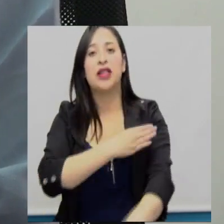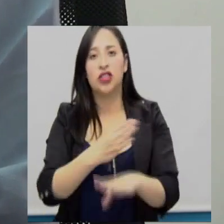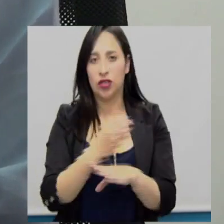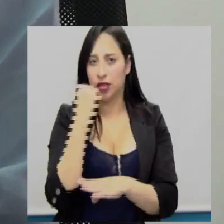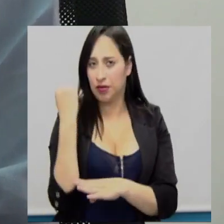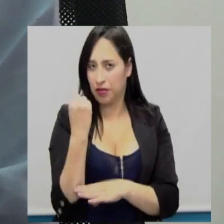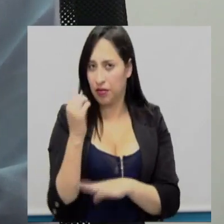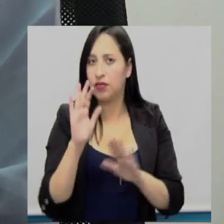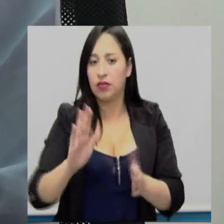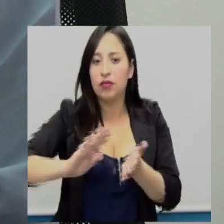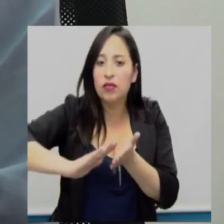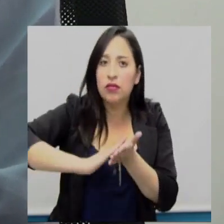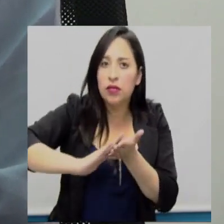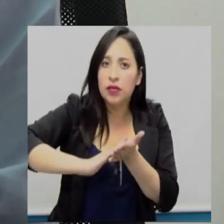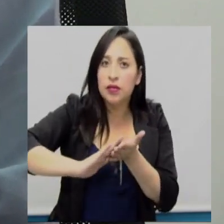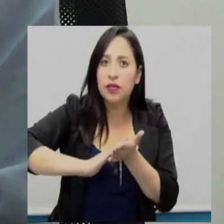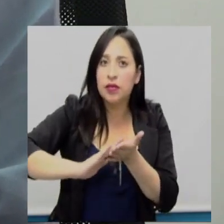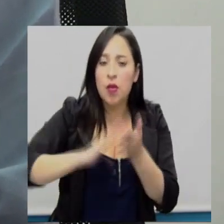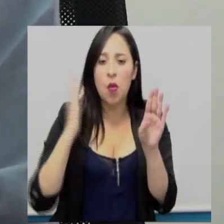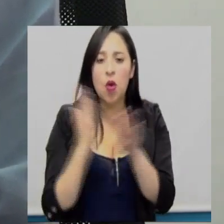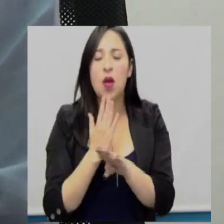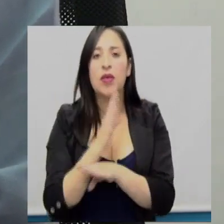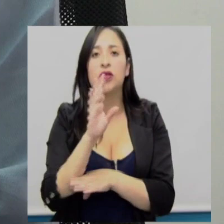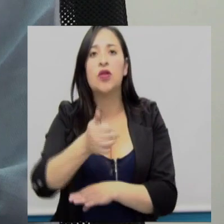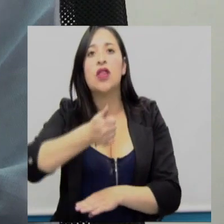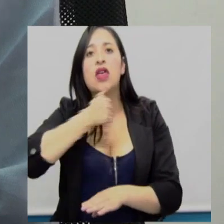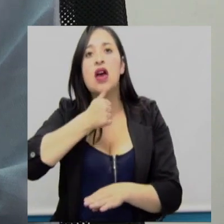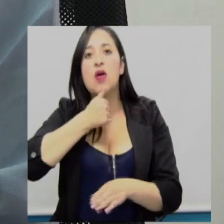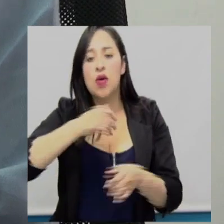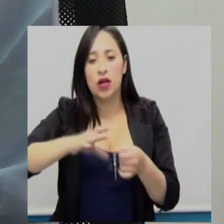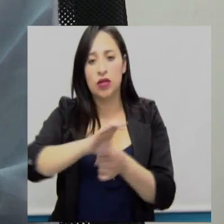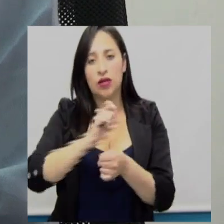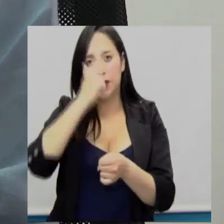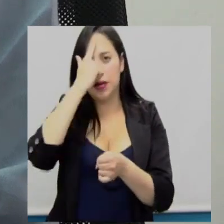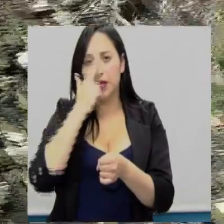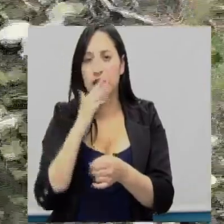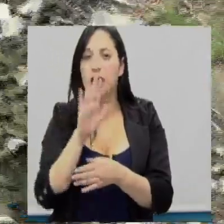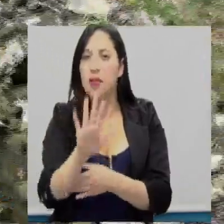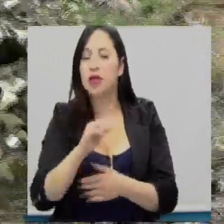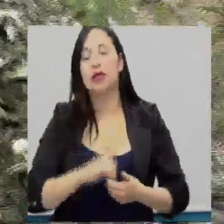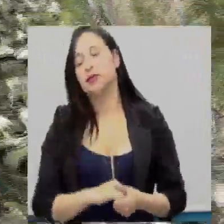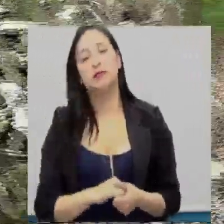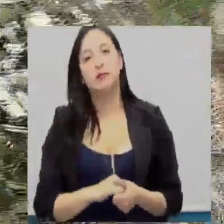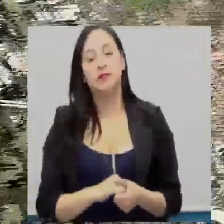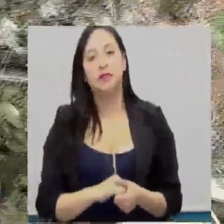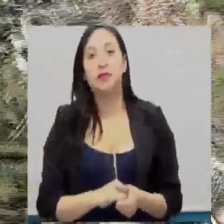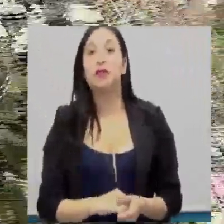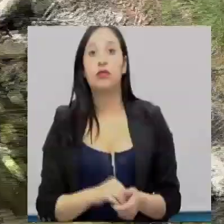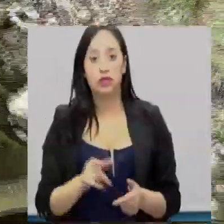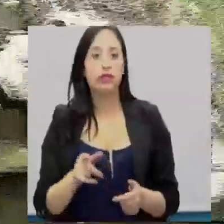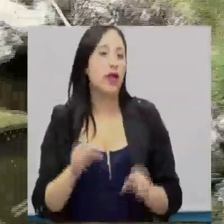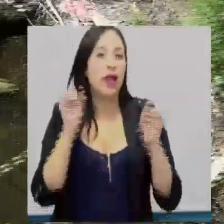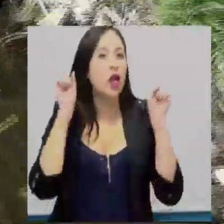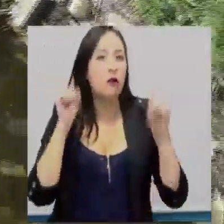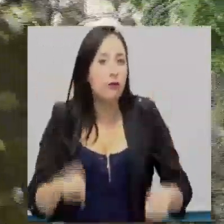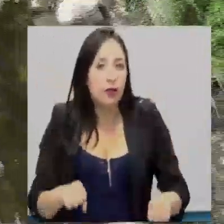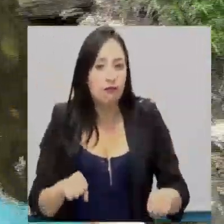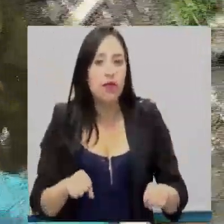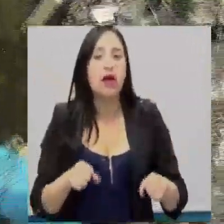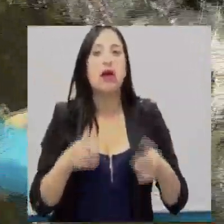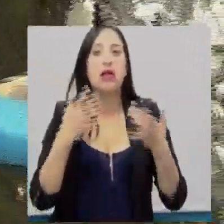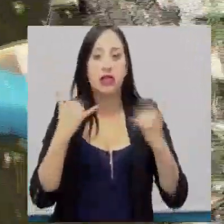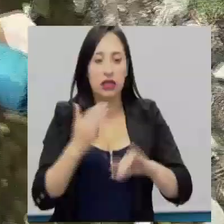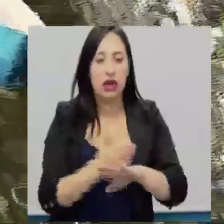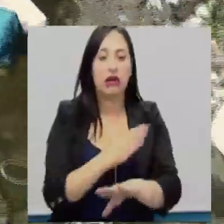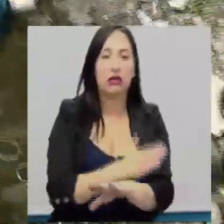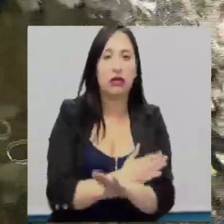1.600.000 millones de pesos para la solución del problema de agua potable de la ciudad de Santa Marta. Es decir, se tiene que verificar si hay